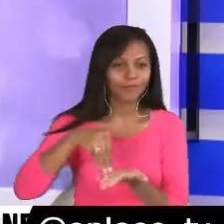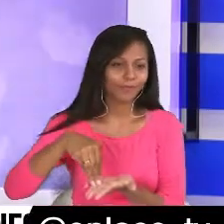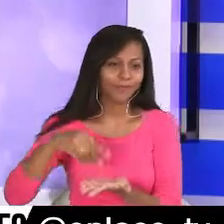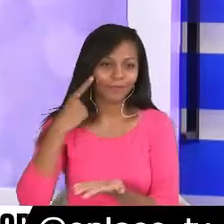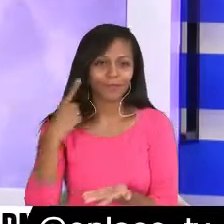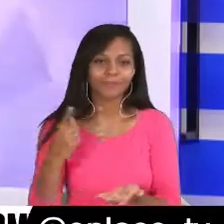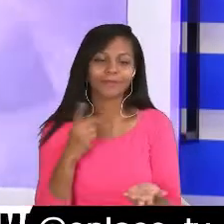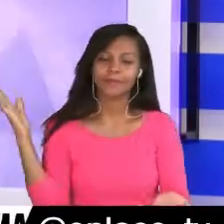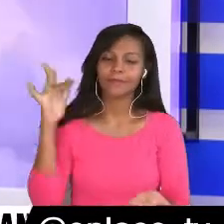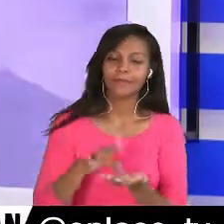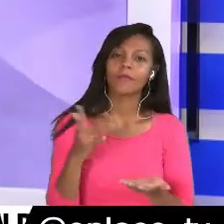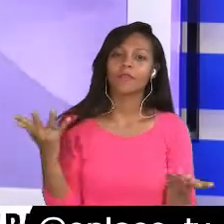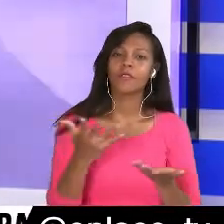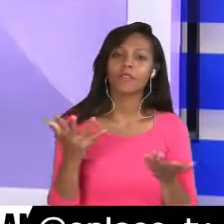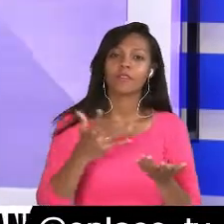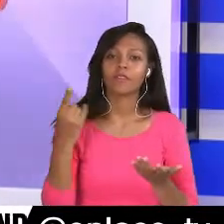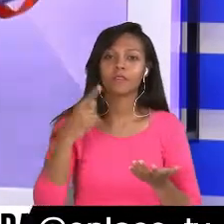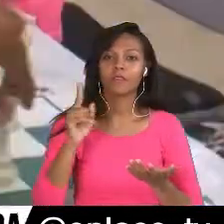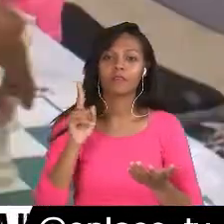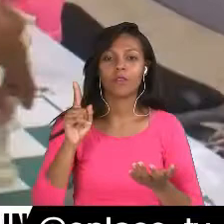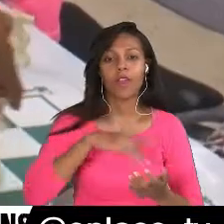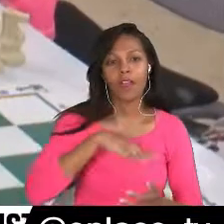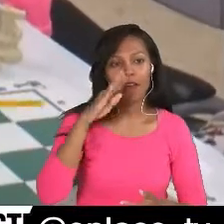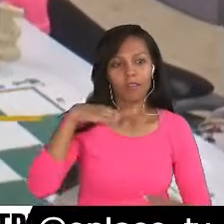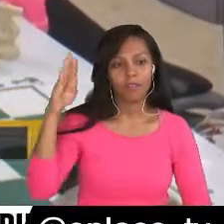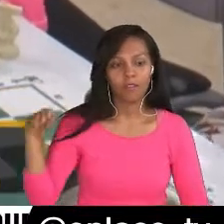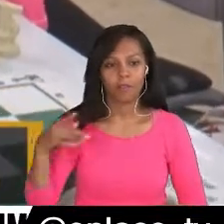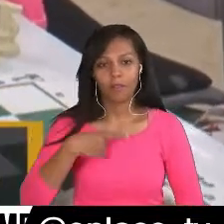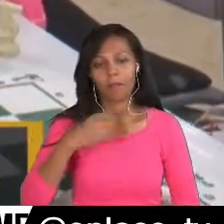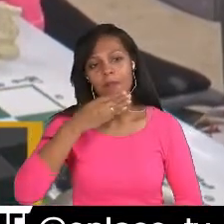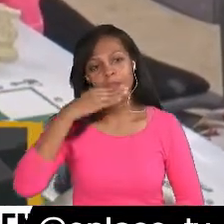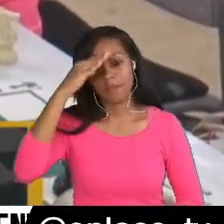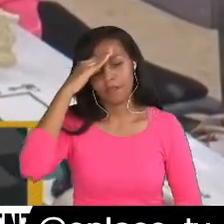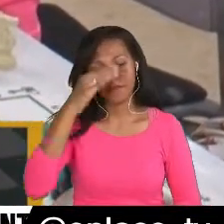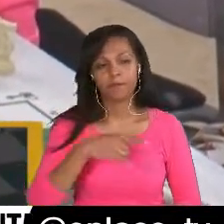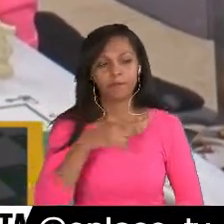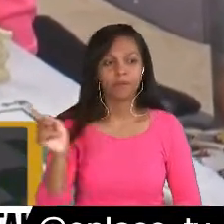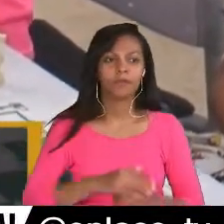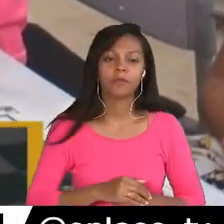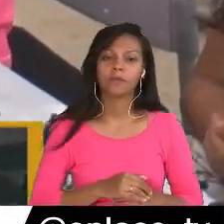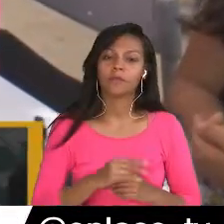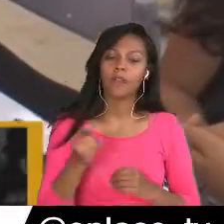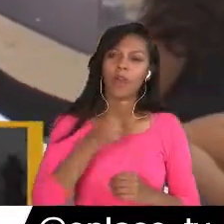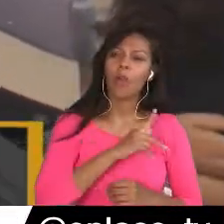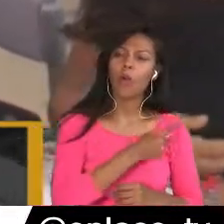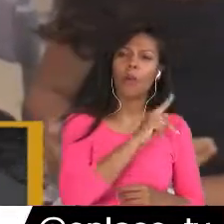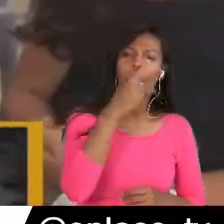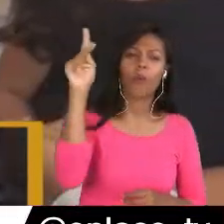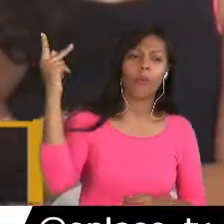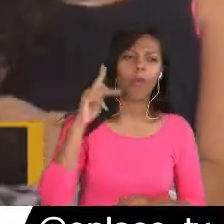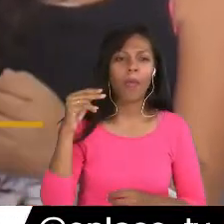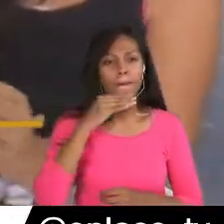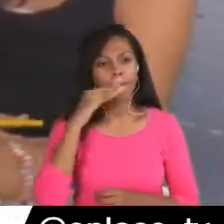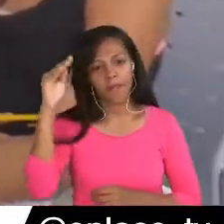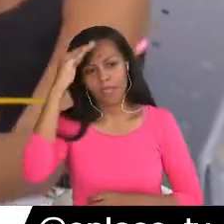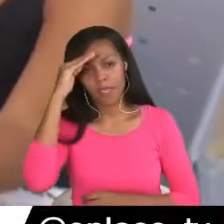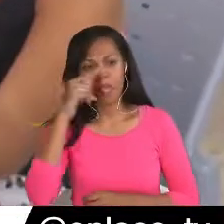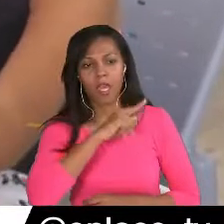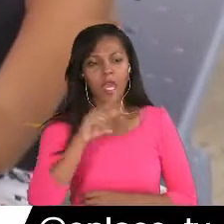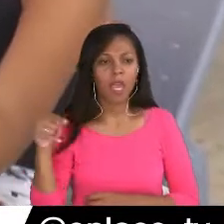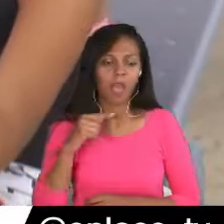que se desarrolla en la capital antioqueña. La selección de ajedrez de la ciudad viajó a Medellín para el torneo internacional de